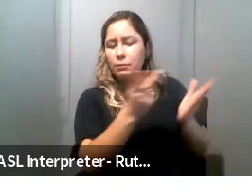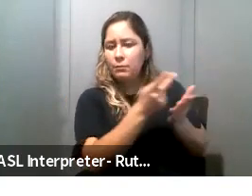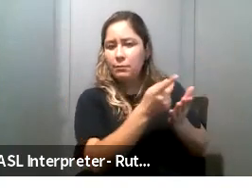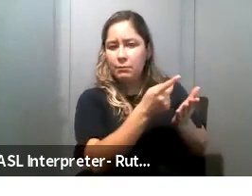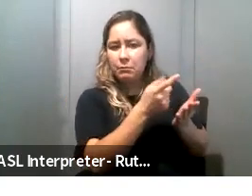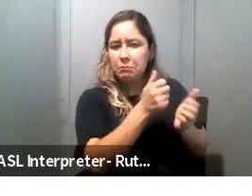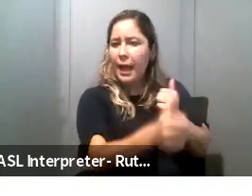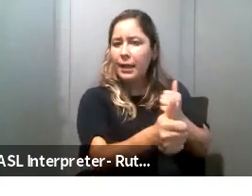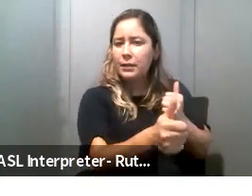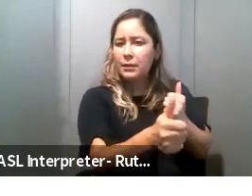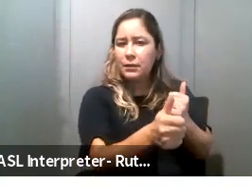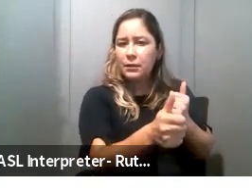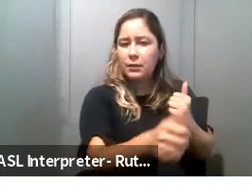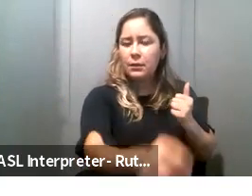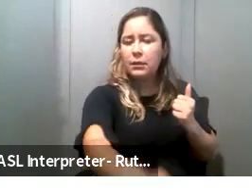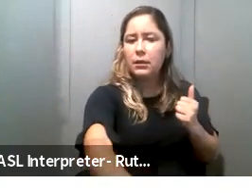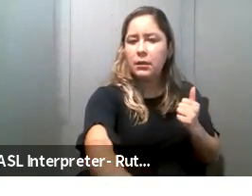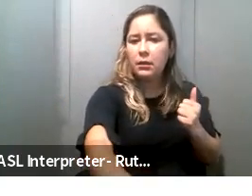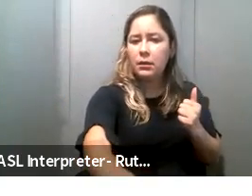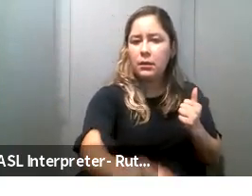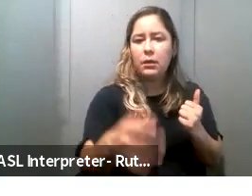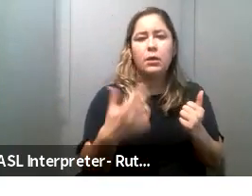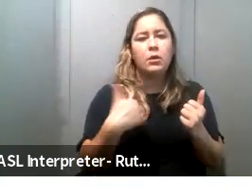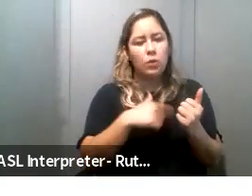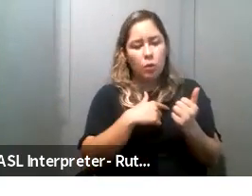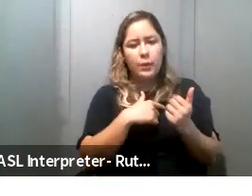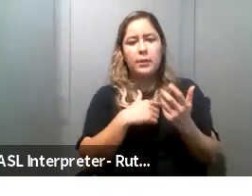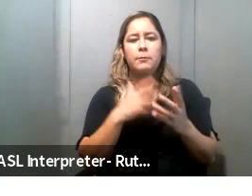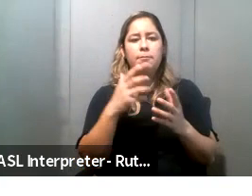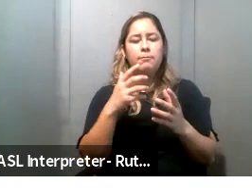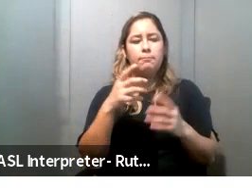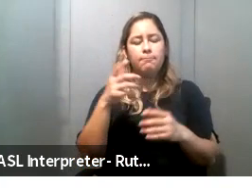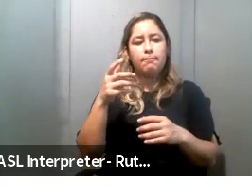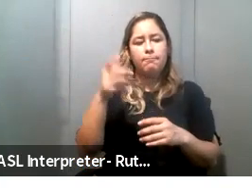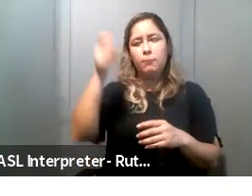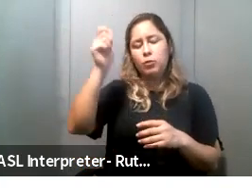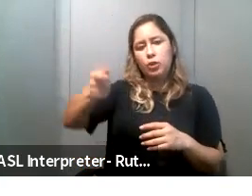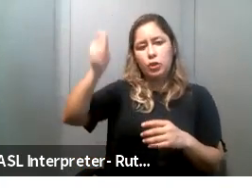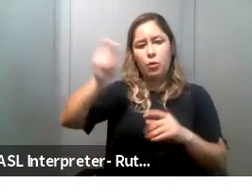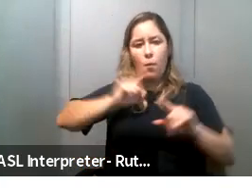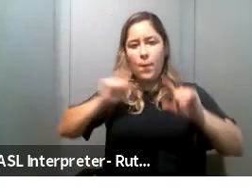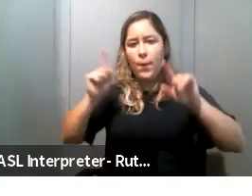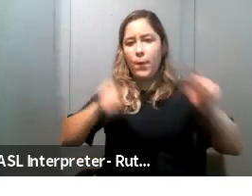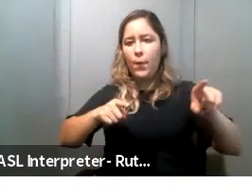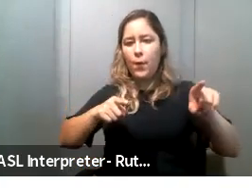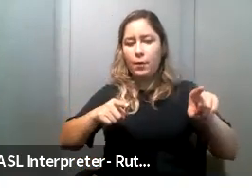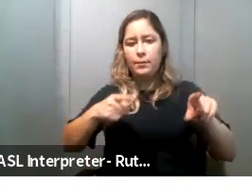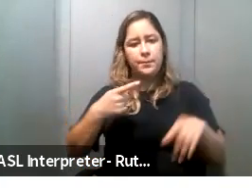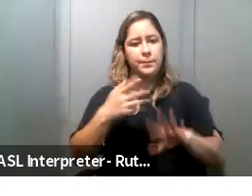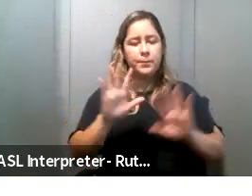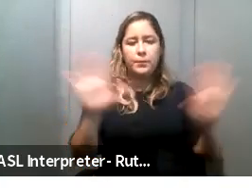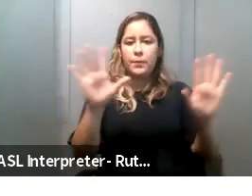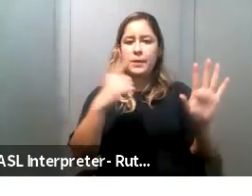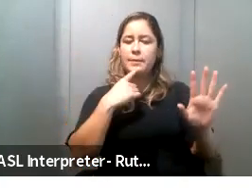Y en ese caso conseguimos una orden de un juez que dijo que por el momento no podían usar